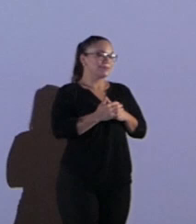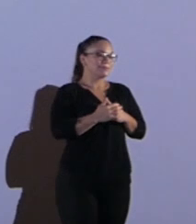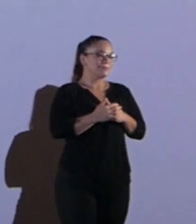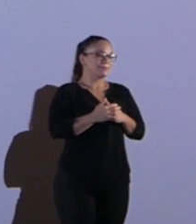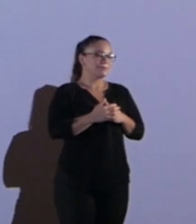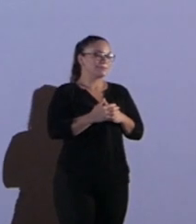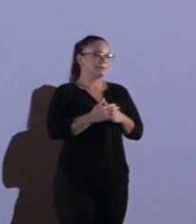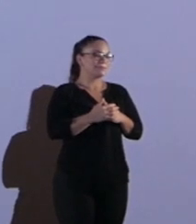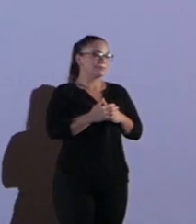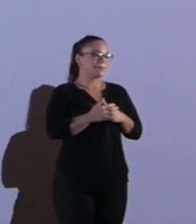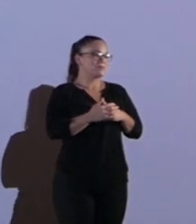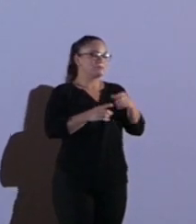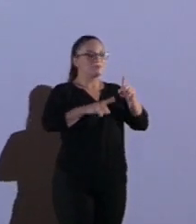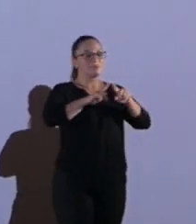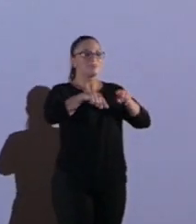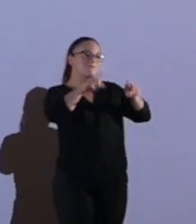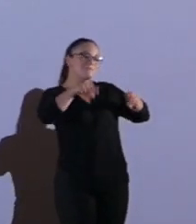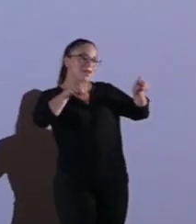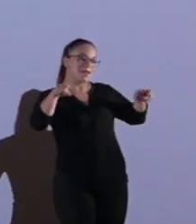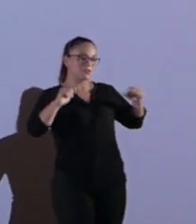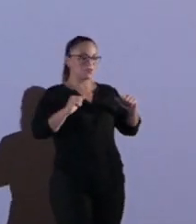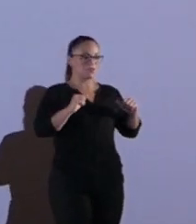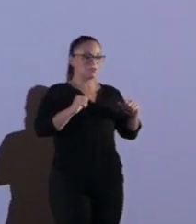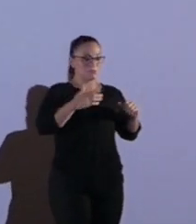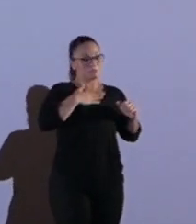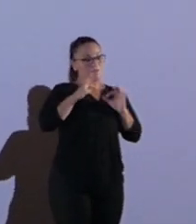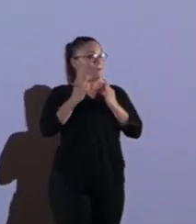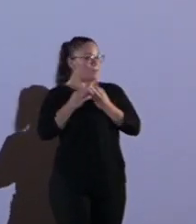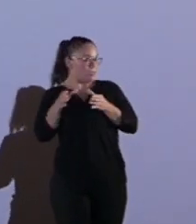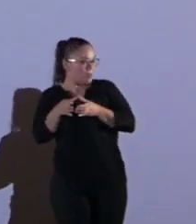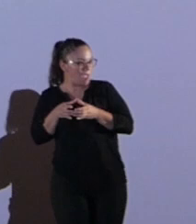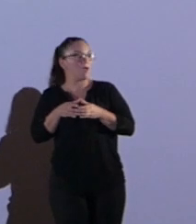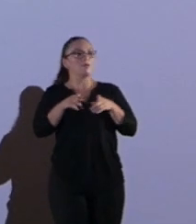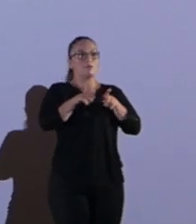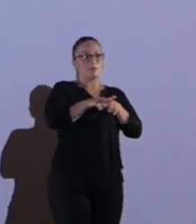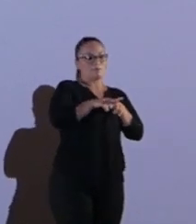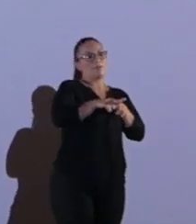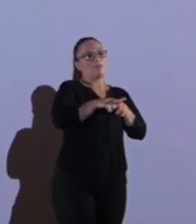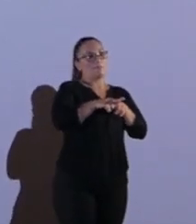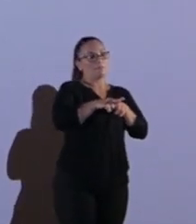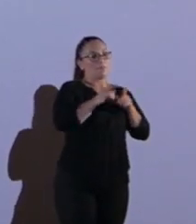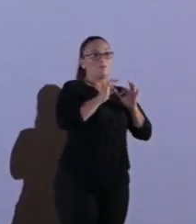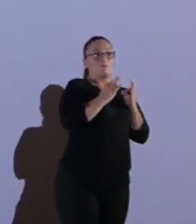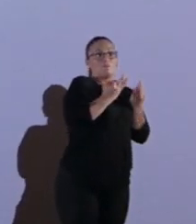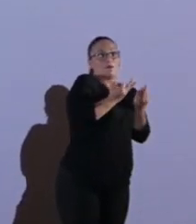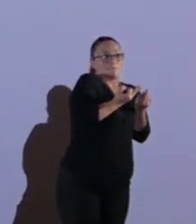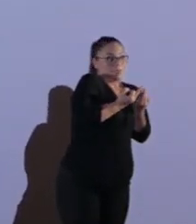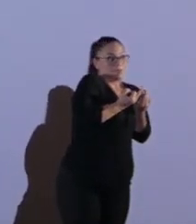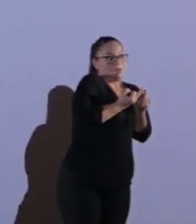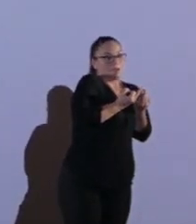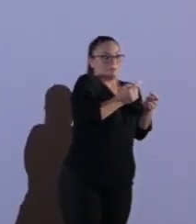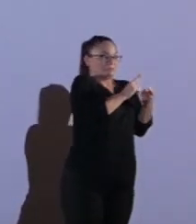en los más diversos en mi familia de origen en la familia con la que me tocó nacer en la familia que hice más